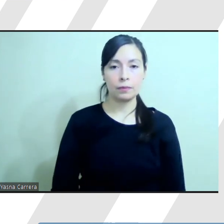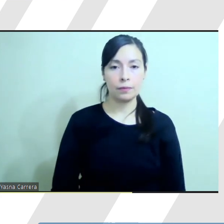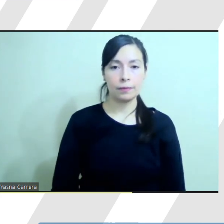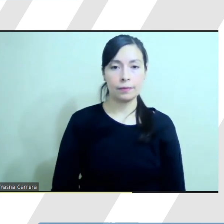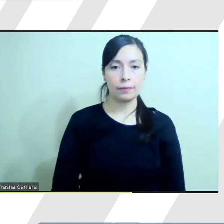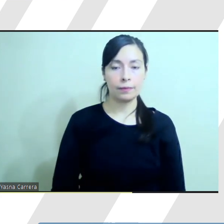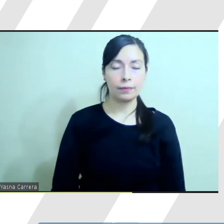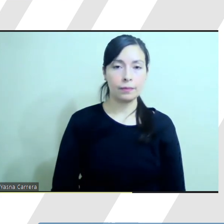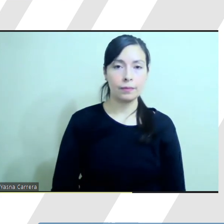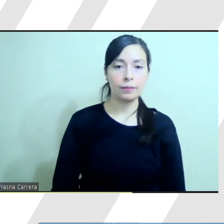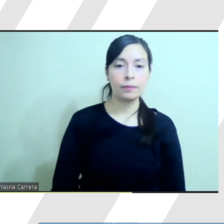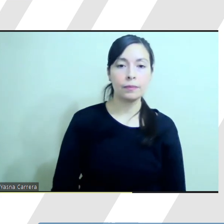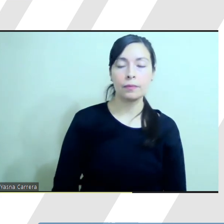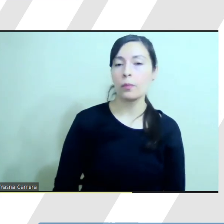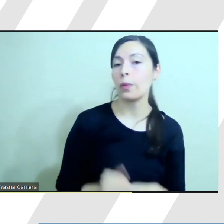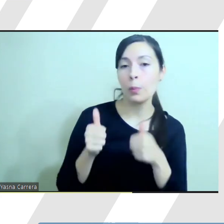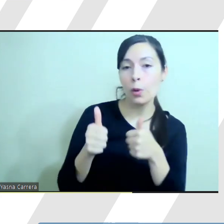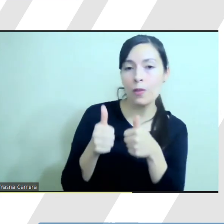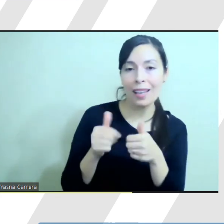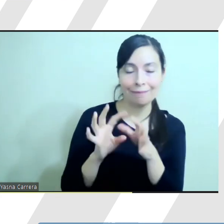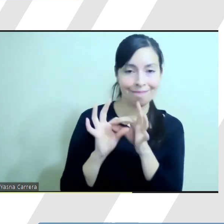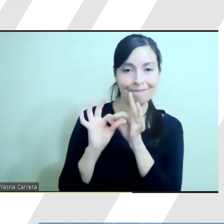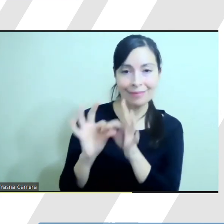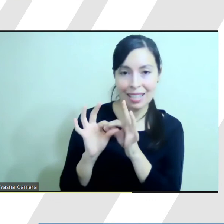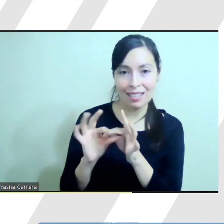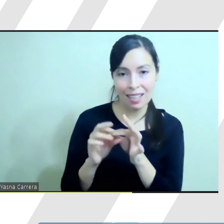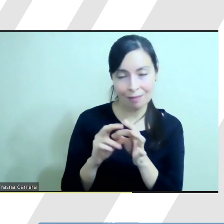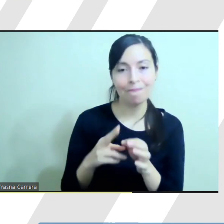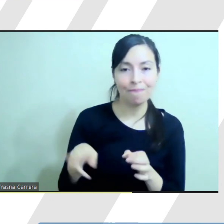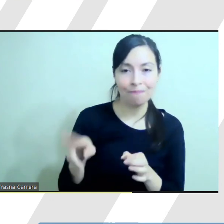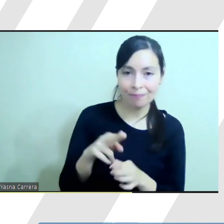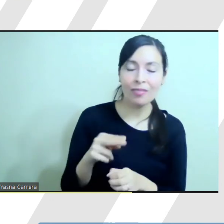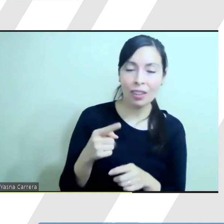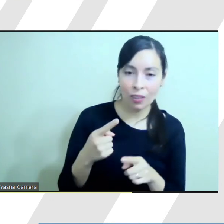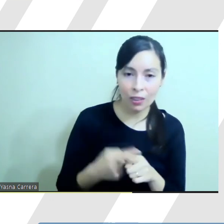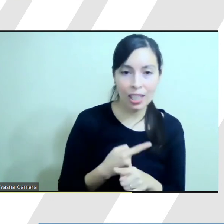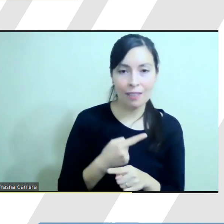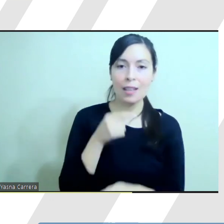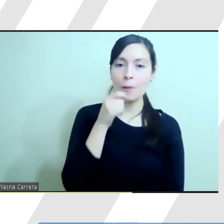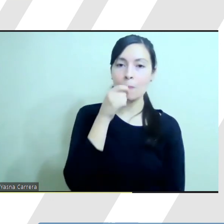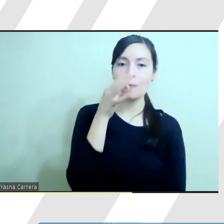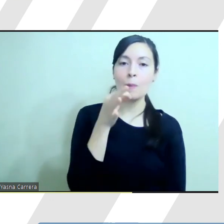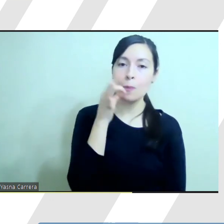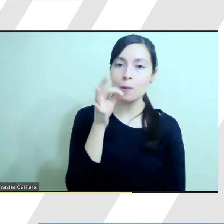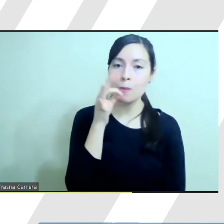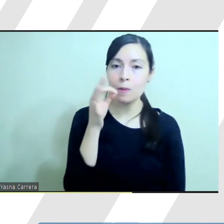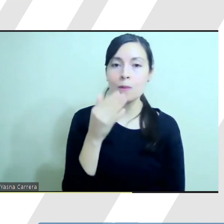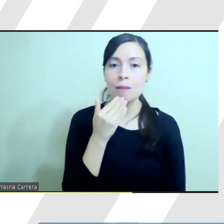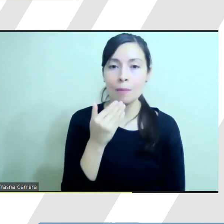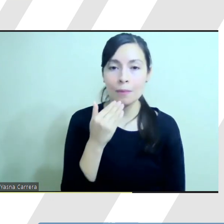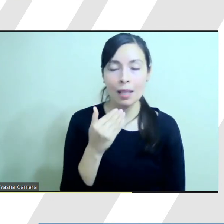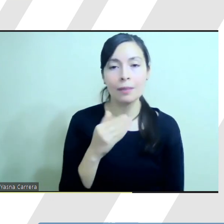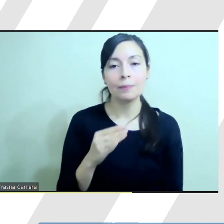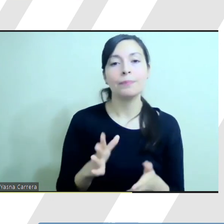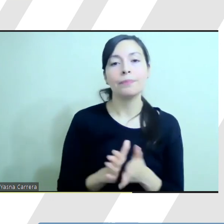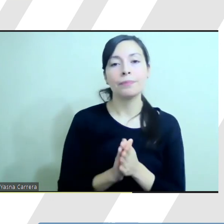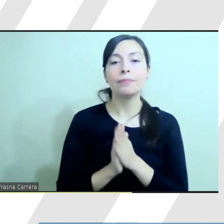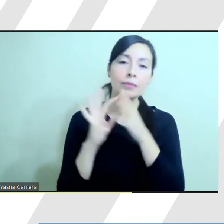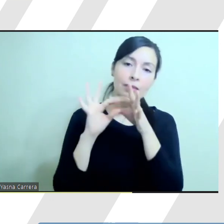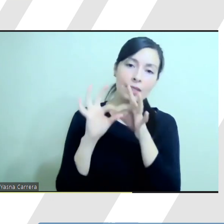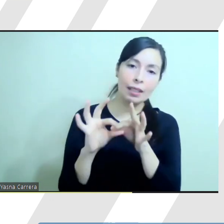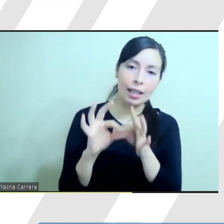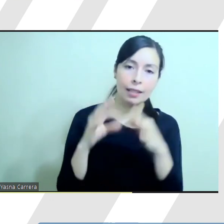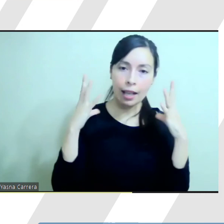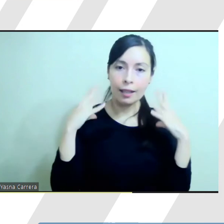Muy bien, Eduardo, agradecemos nuevamente por tu interesante charla. También agradecemos a Yasna Carrera, que